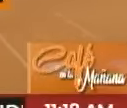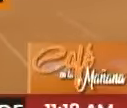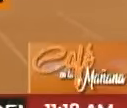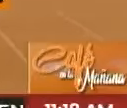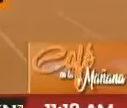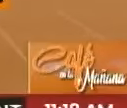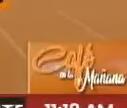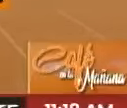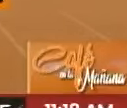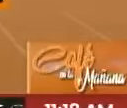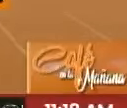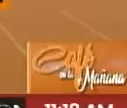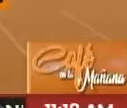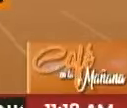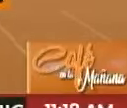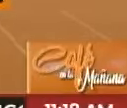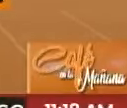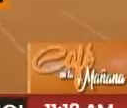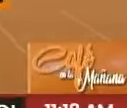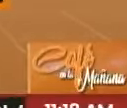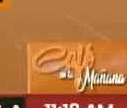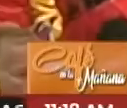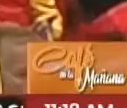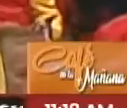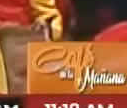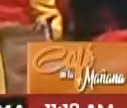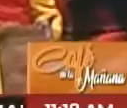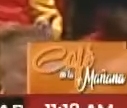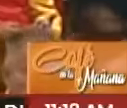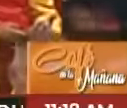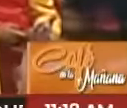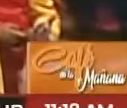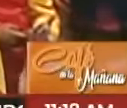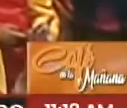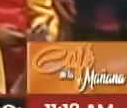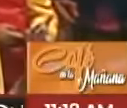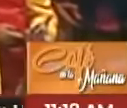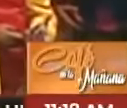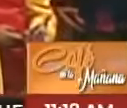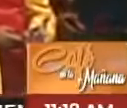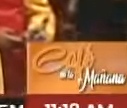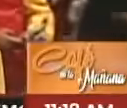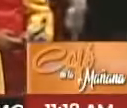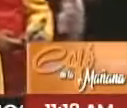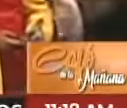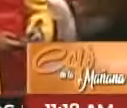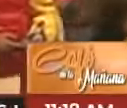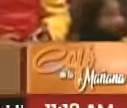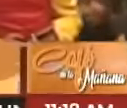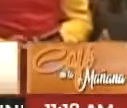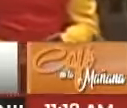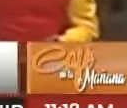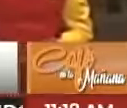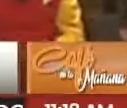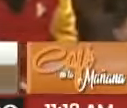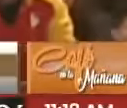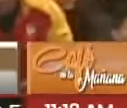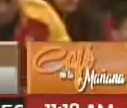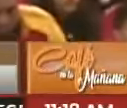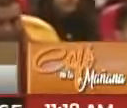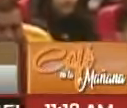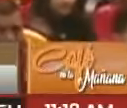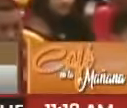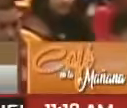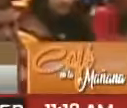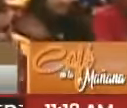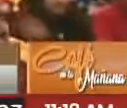dormido. Ahí lo tenemos en pantalla. Juan Pablo, ¿cómo estás? Buenos días. Adelante, te escuchamos. Por la Dirección Nacional de la Juventud. Así es, Gemma Michelle, un gusto saludarles a